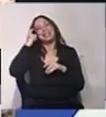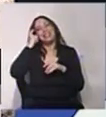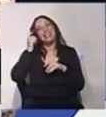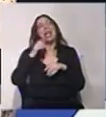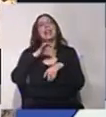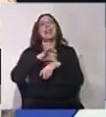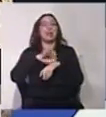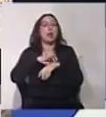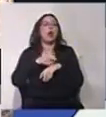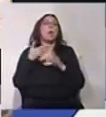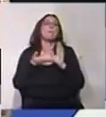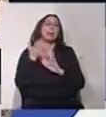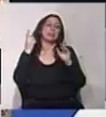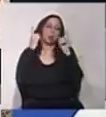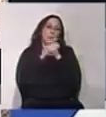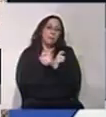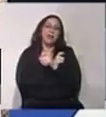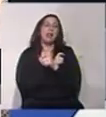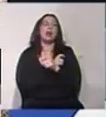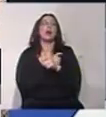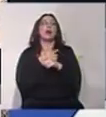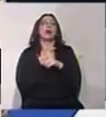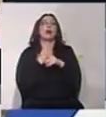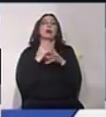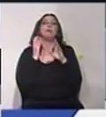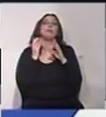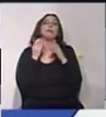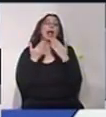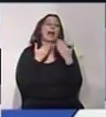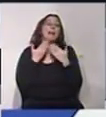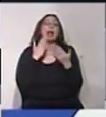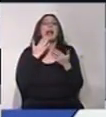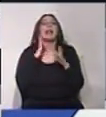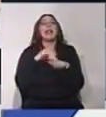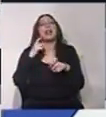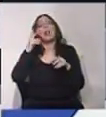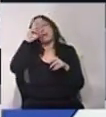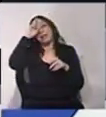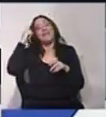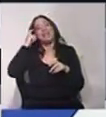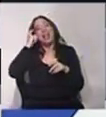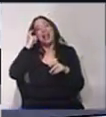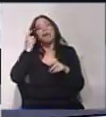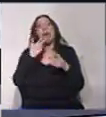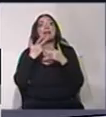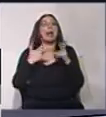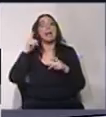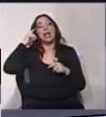complejo y que implica una cantidad de cuestiones en relación a, bueno, hablar del Vilar de Boo es hablar de locura. Agregar otro